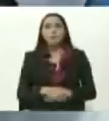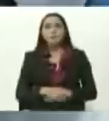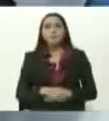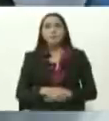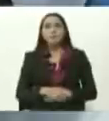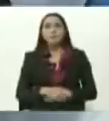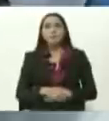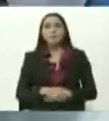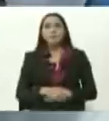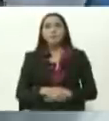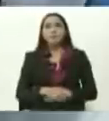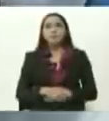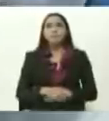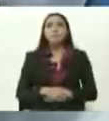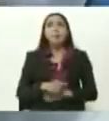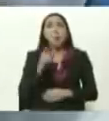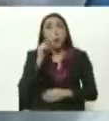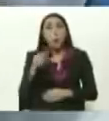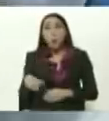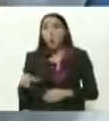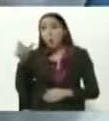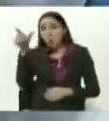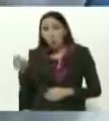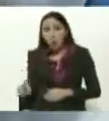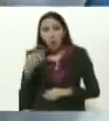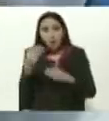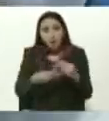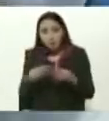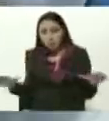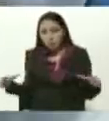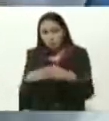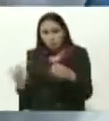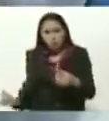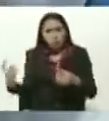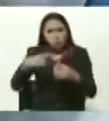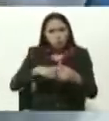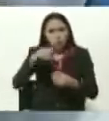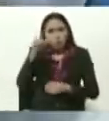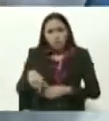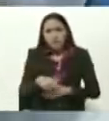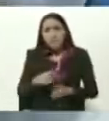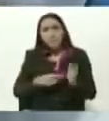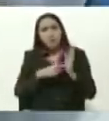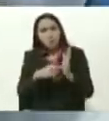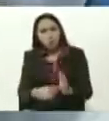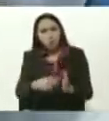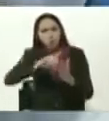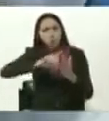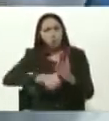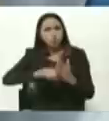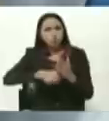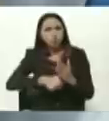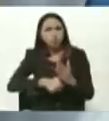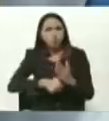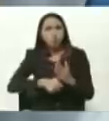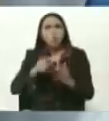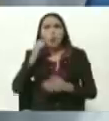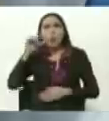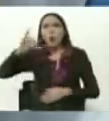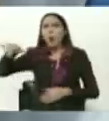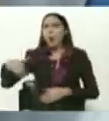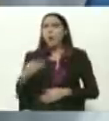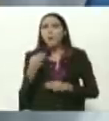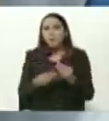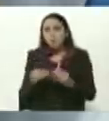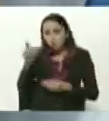Ángel Bolívar, trabajador del Saime, enlace con los grupos criminales para tramitaciones de cédula. José García, encargado de